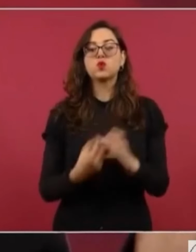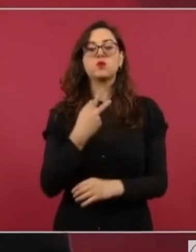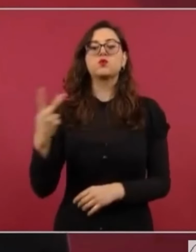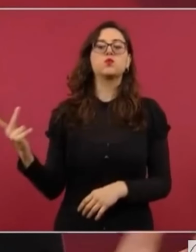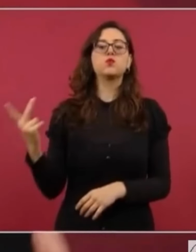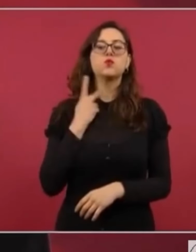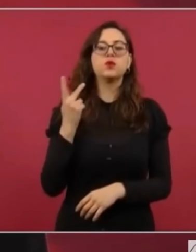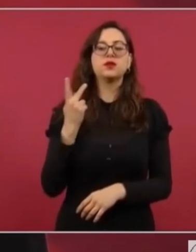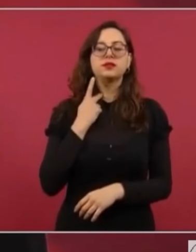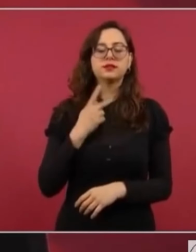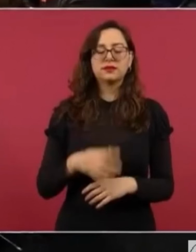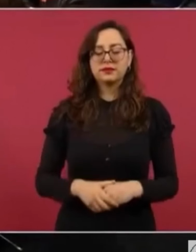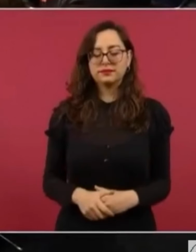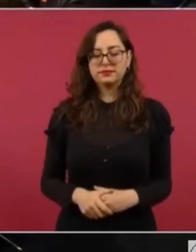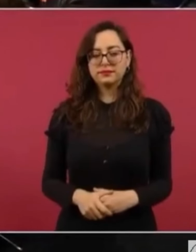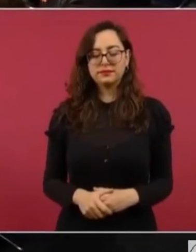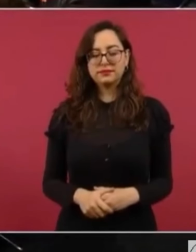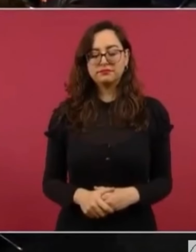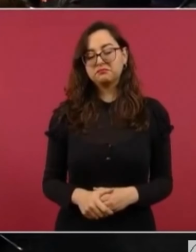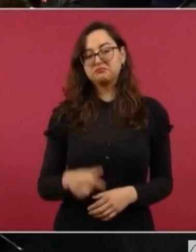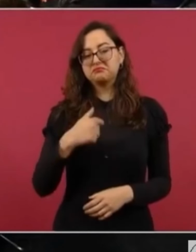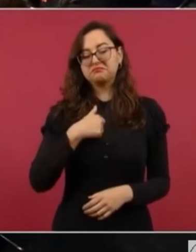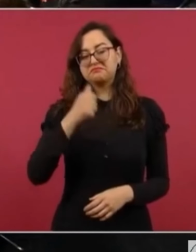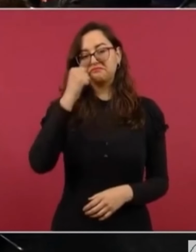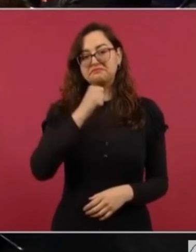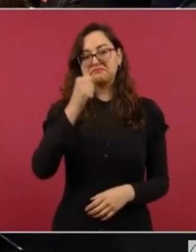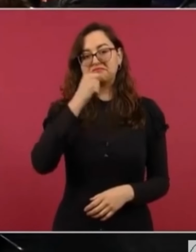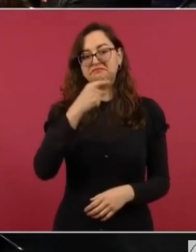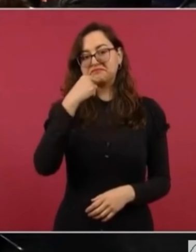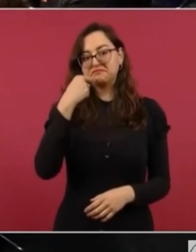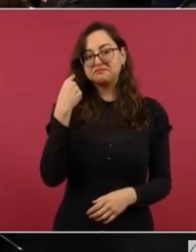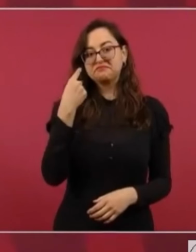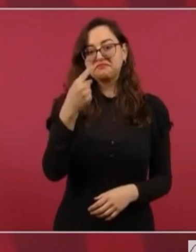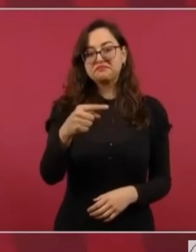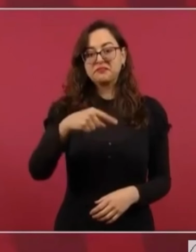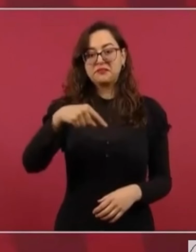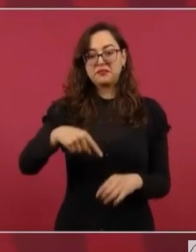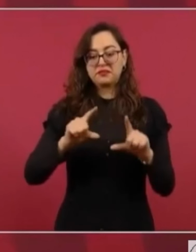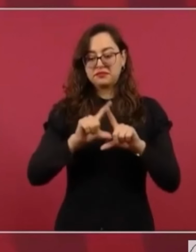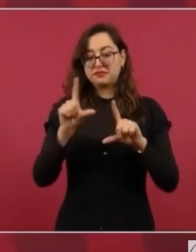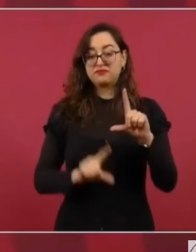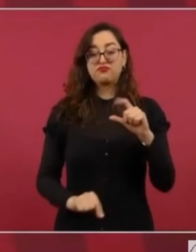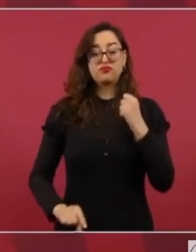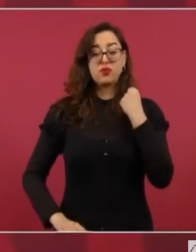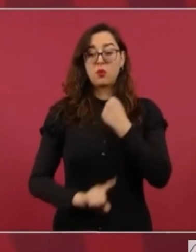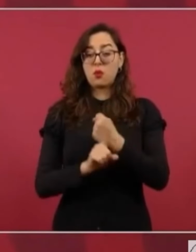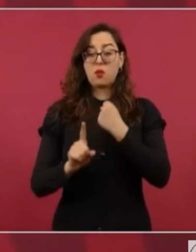Siempre he dicho que en México el principal problema